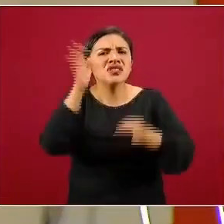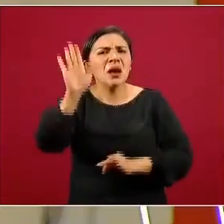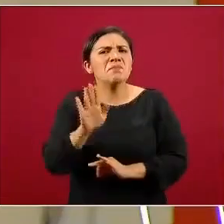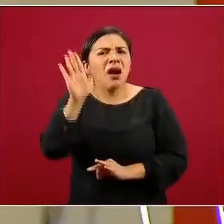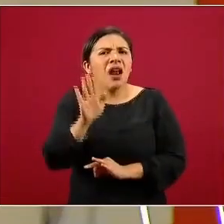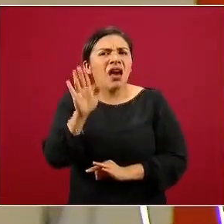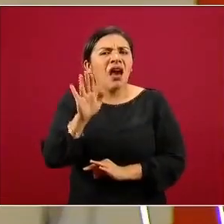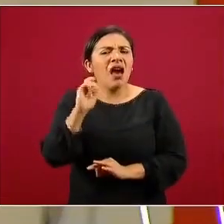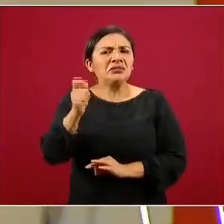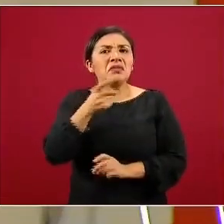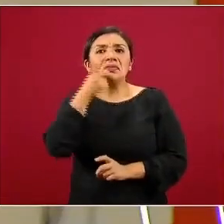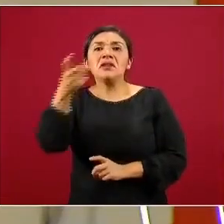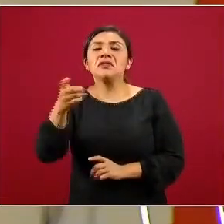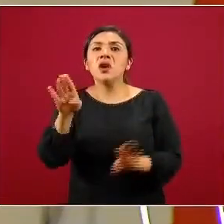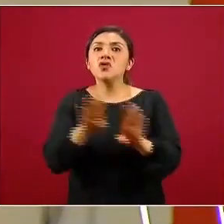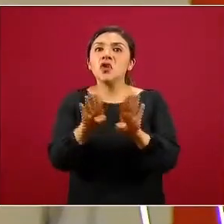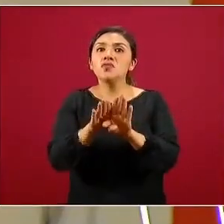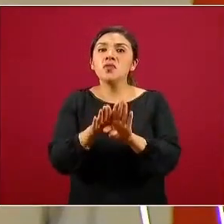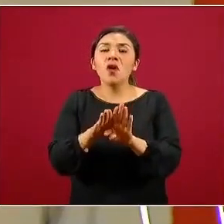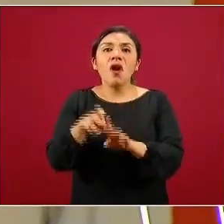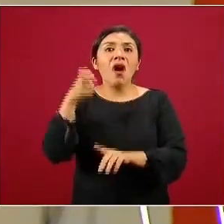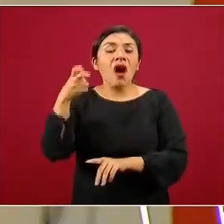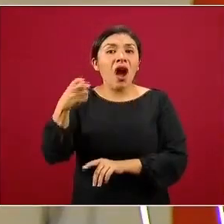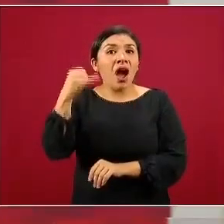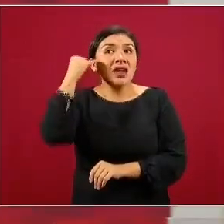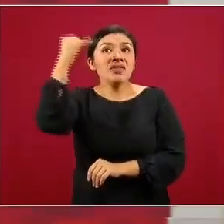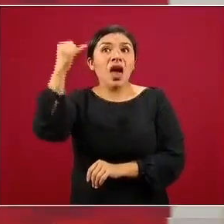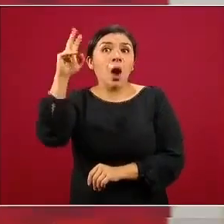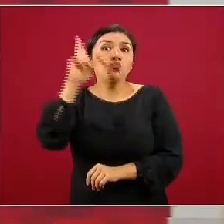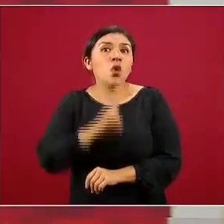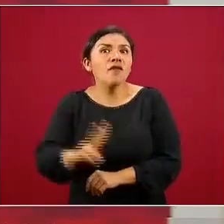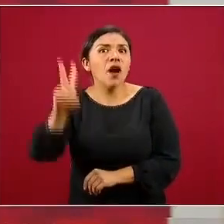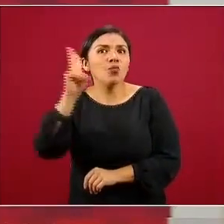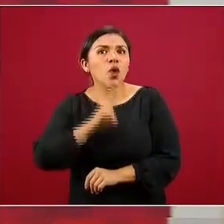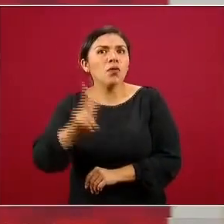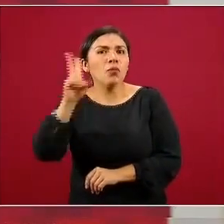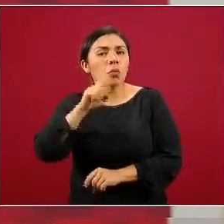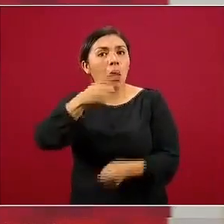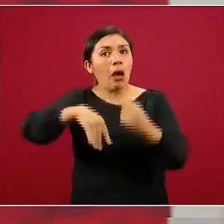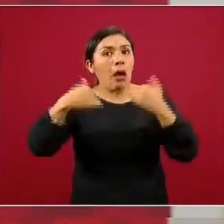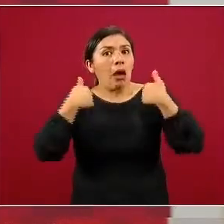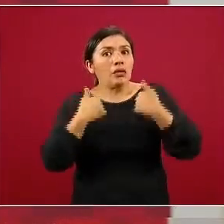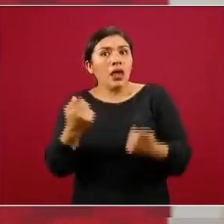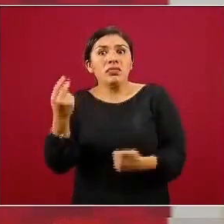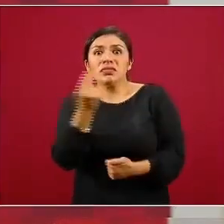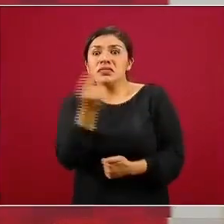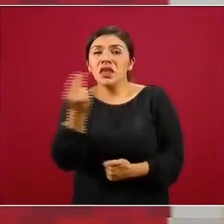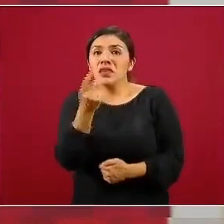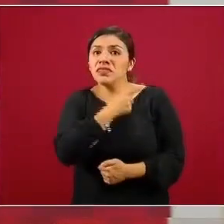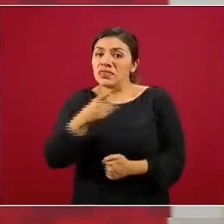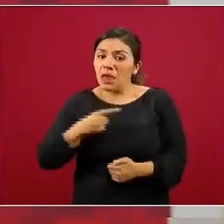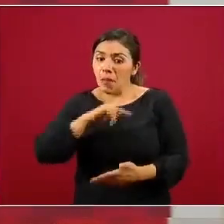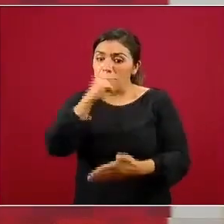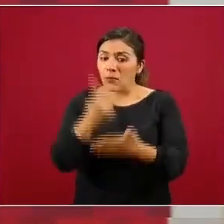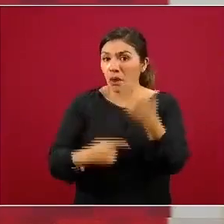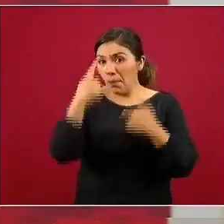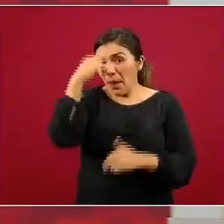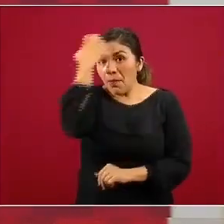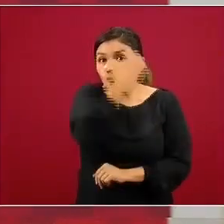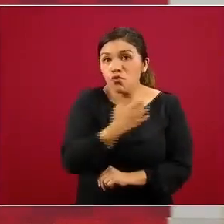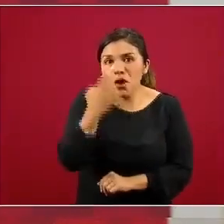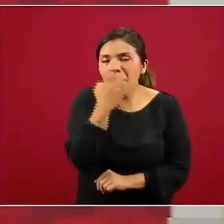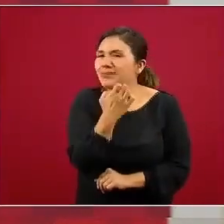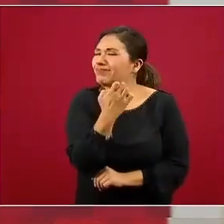pareciera que se había sobrevaluado la idea de pruebas y se interpretó como que era un programa de hacer pruebas.